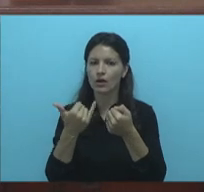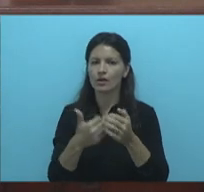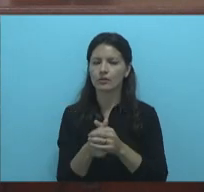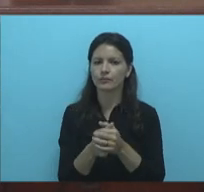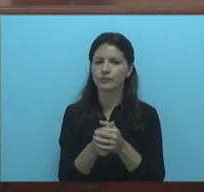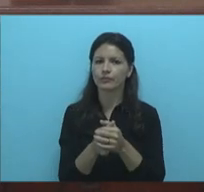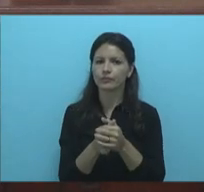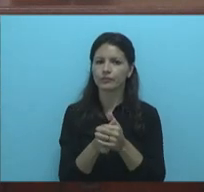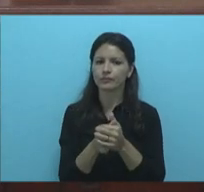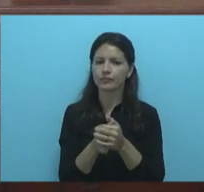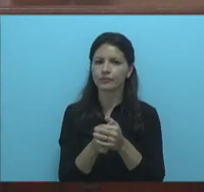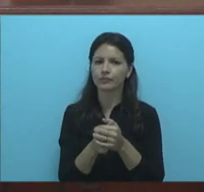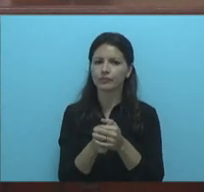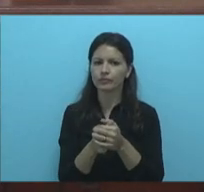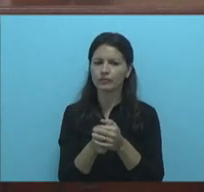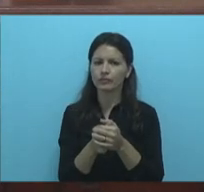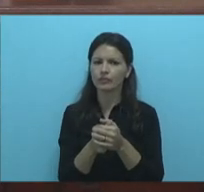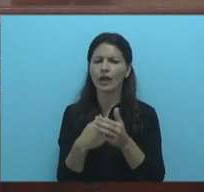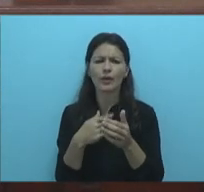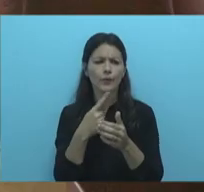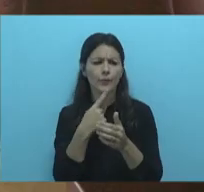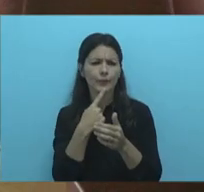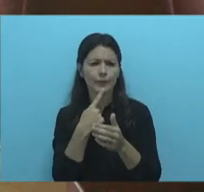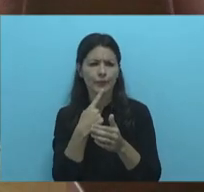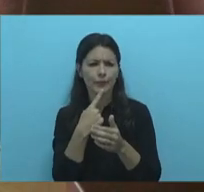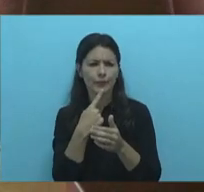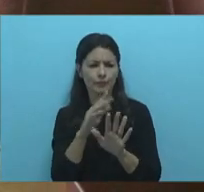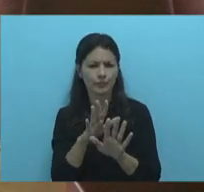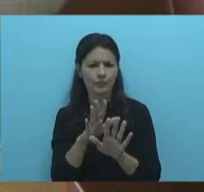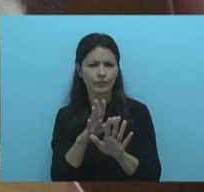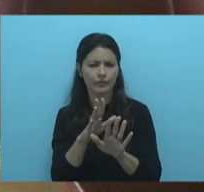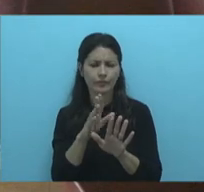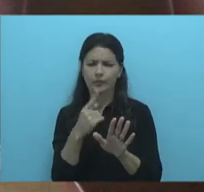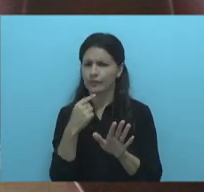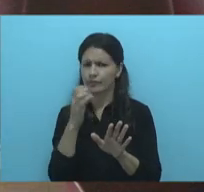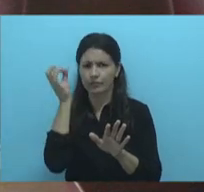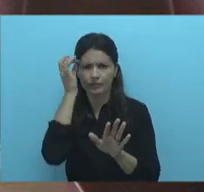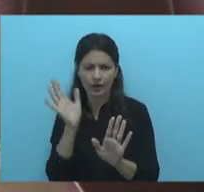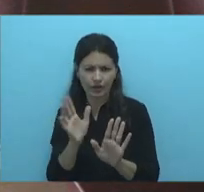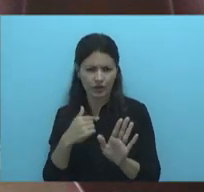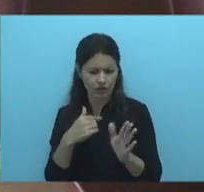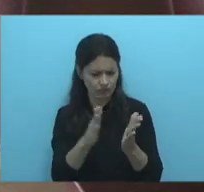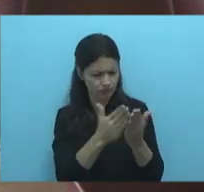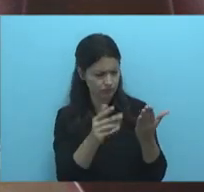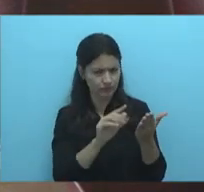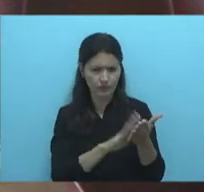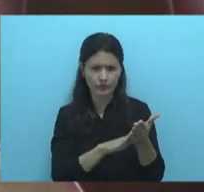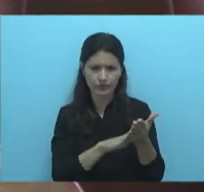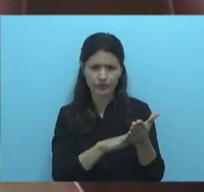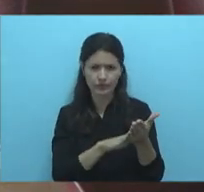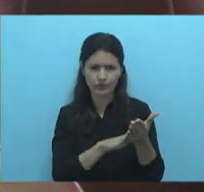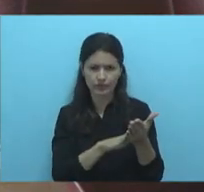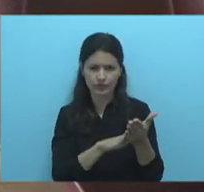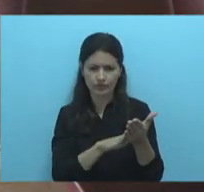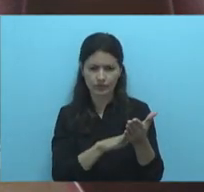Giustiniani. Si me puede hacer una aclaración, secretario, discúlpeme, pero... estaba con P1, es